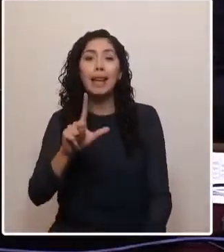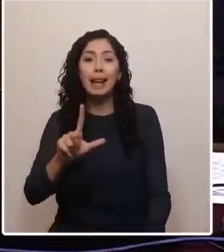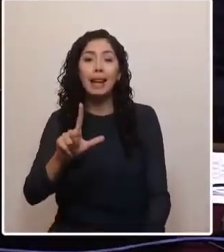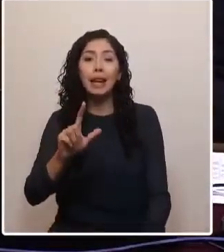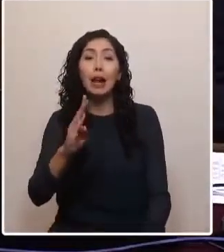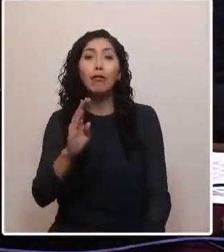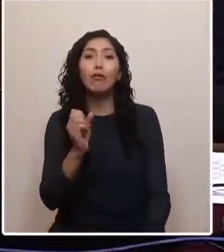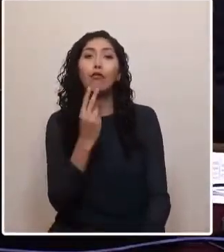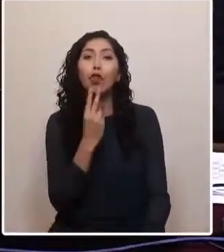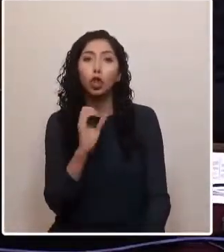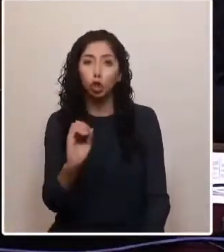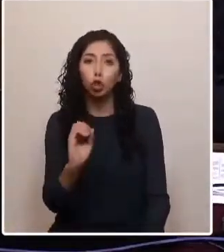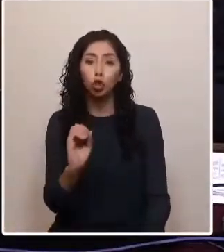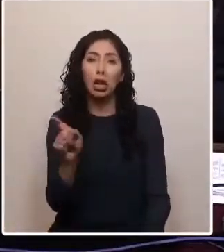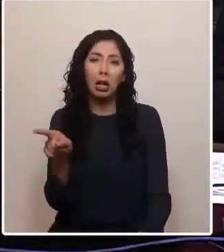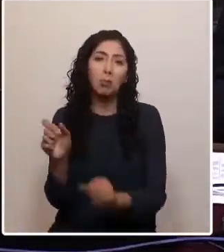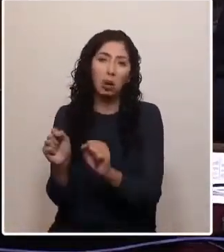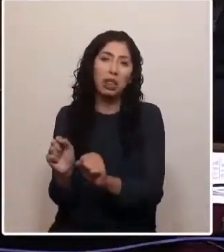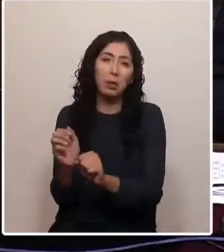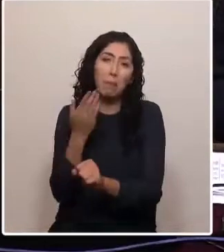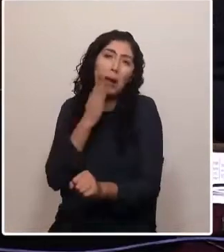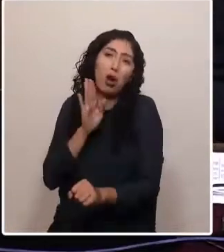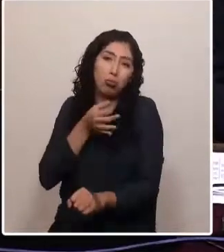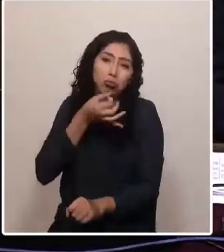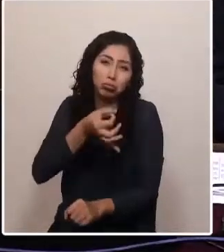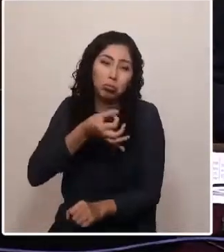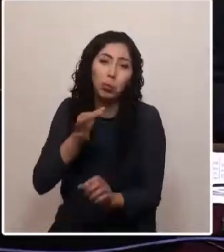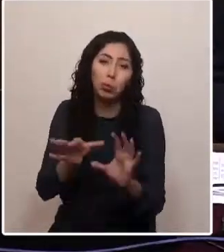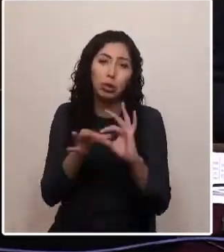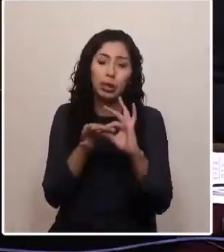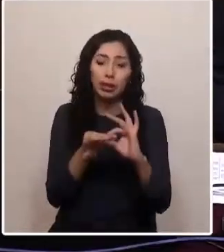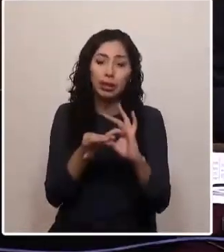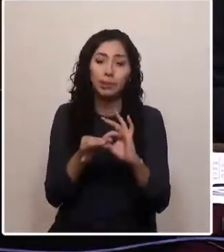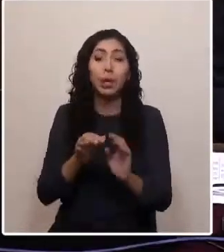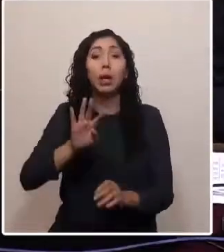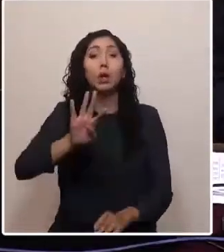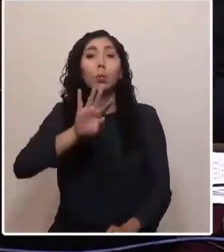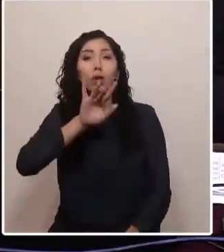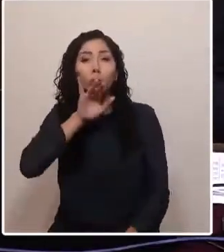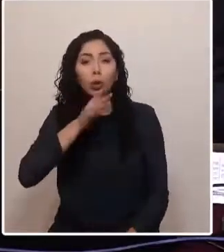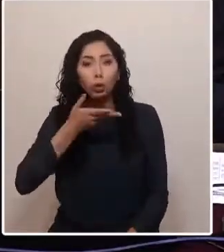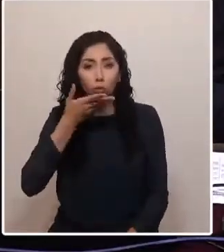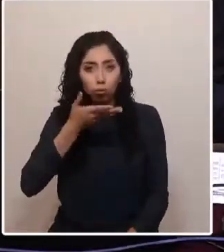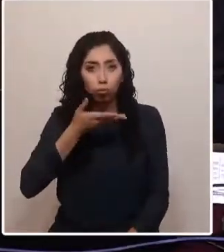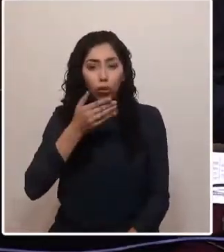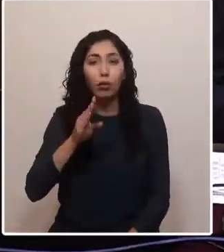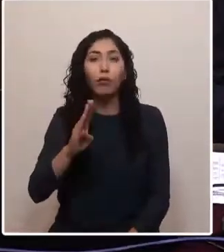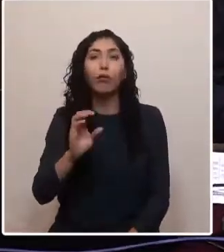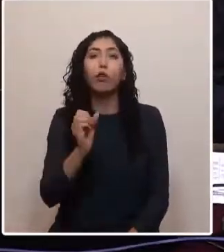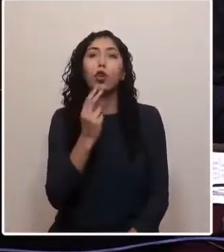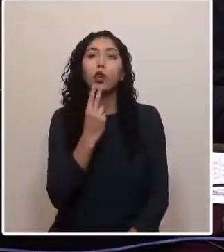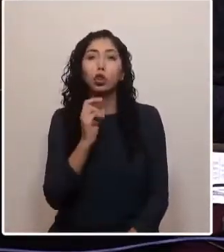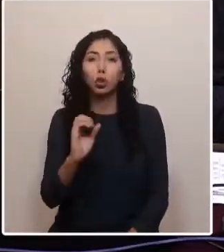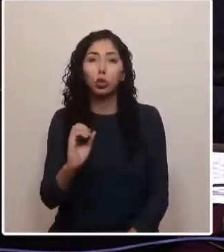puede representar de mejor manera. Muchas gracias. Tiene ahora por 4 minutos, señor Miguel Ángel Boto.